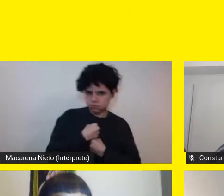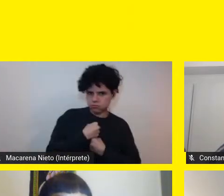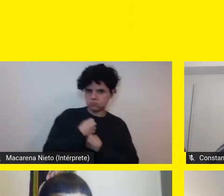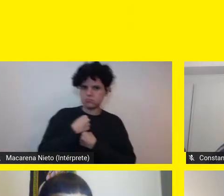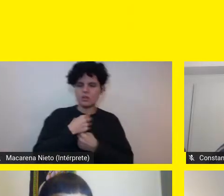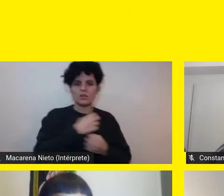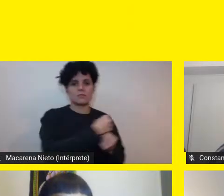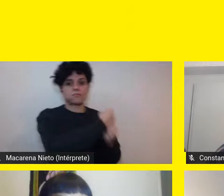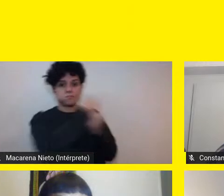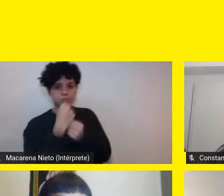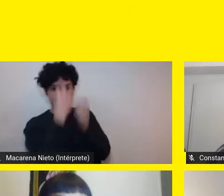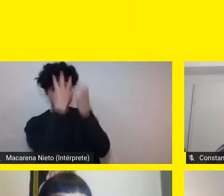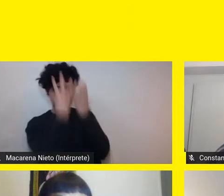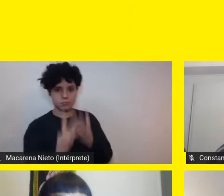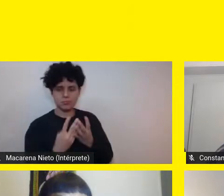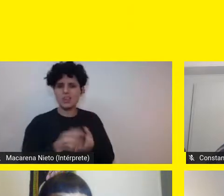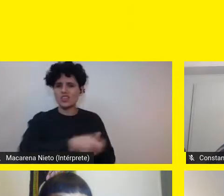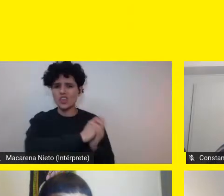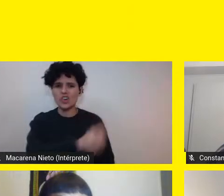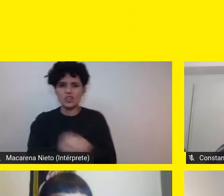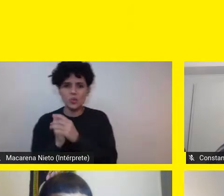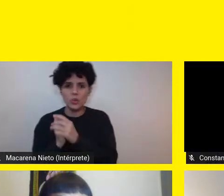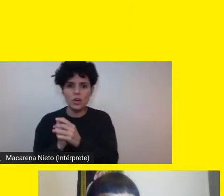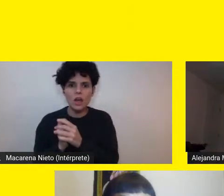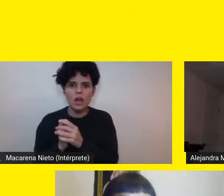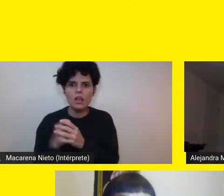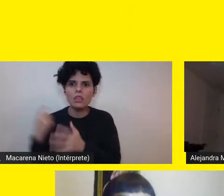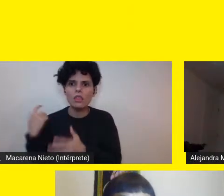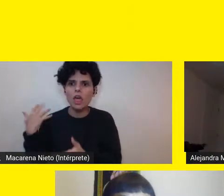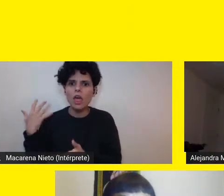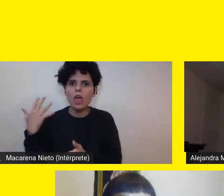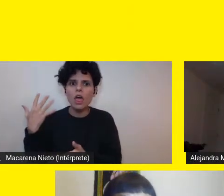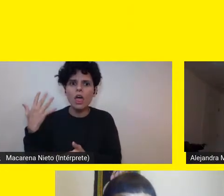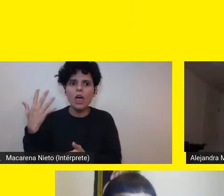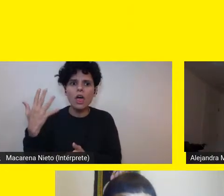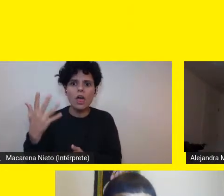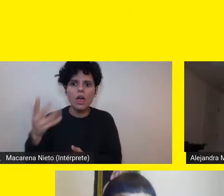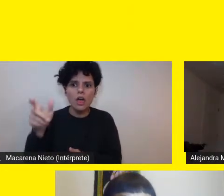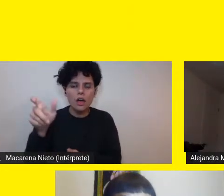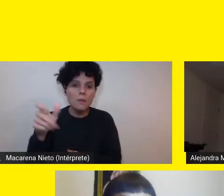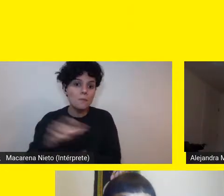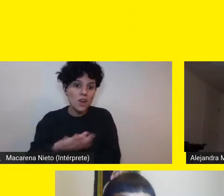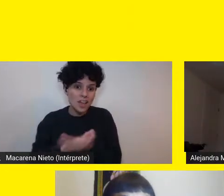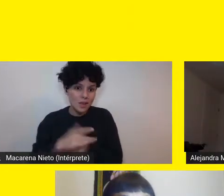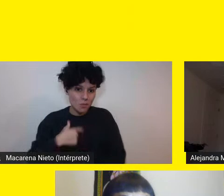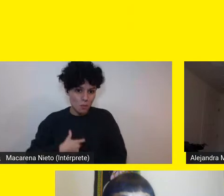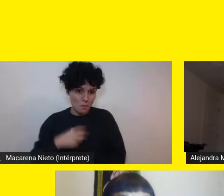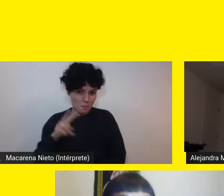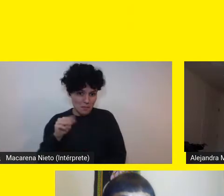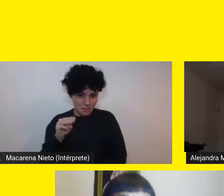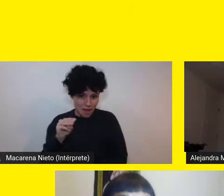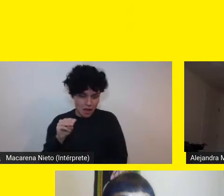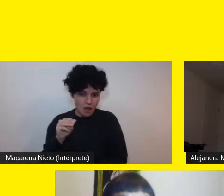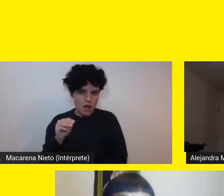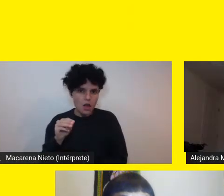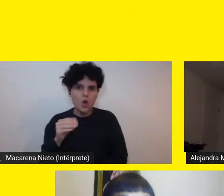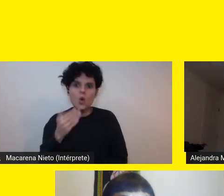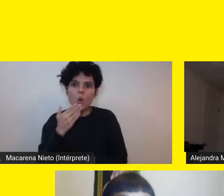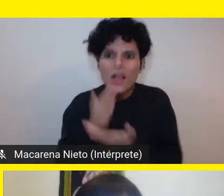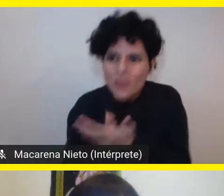mi madre, ella ya estaba fallecida al momento en que se comienza a operar la Comisión Valech,